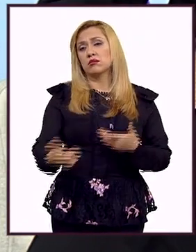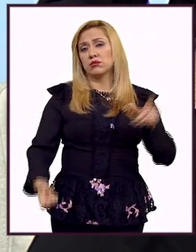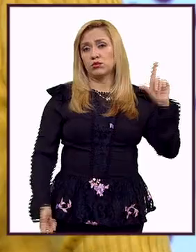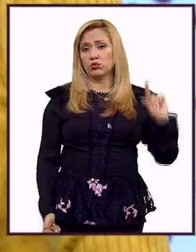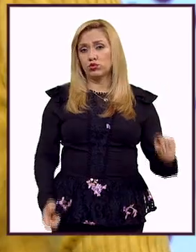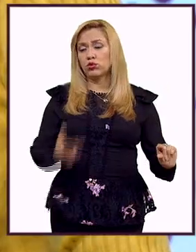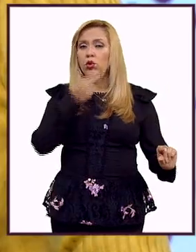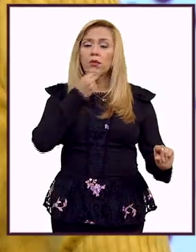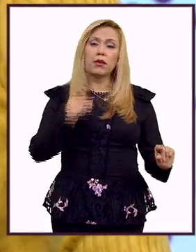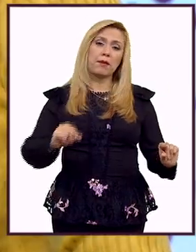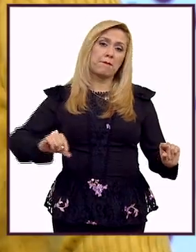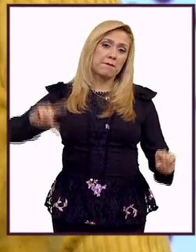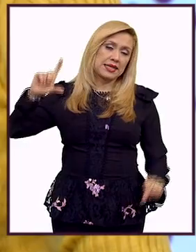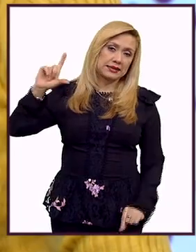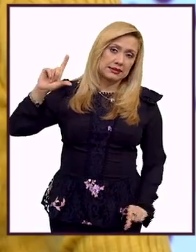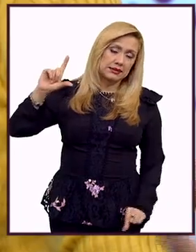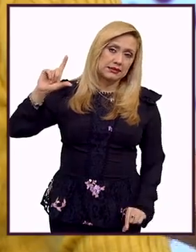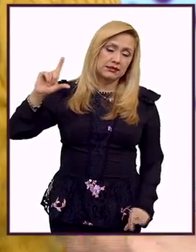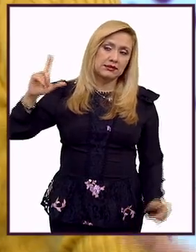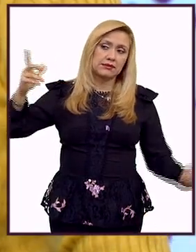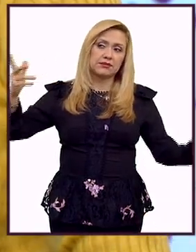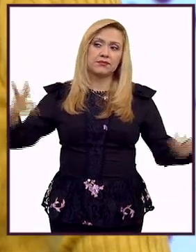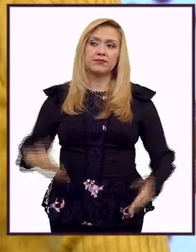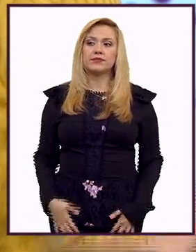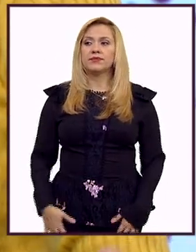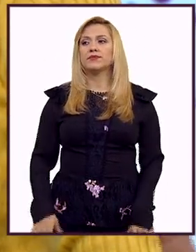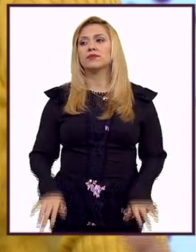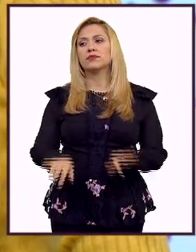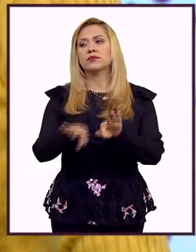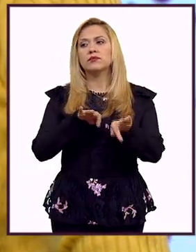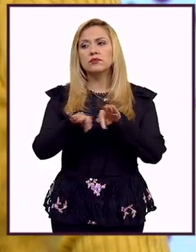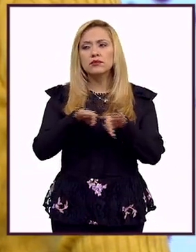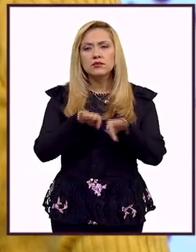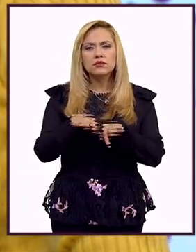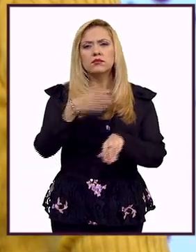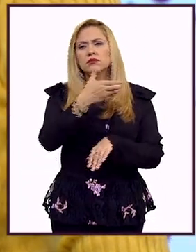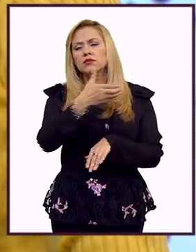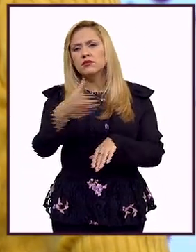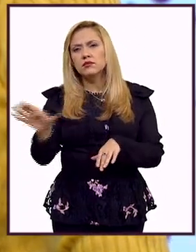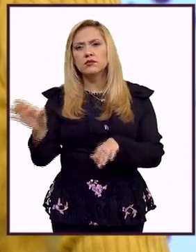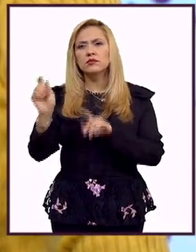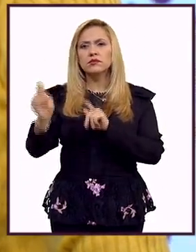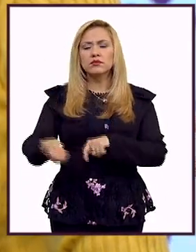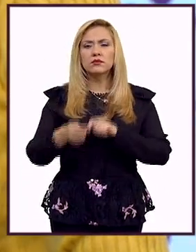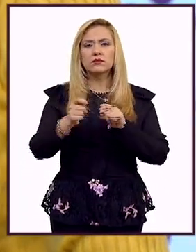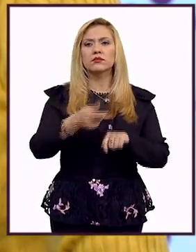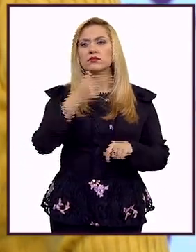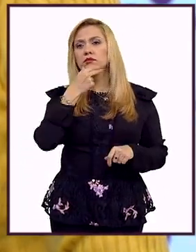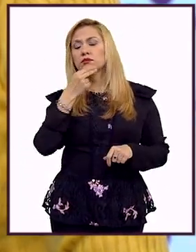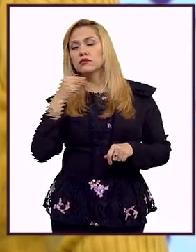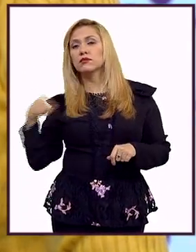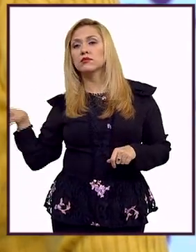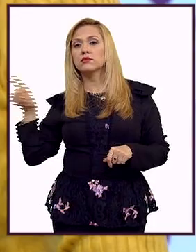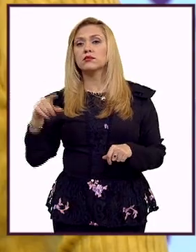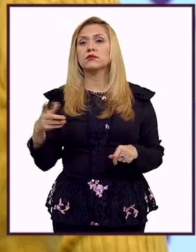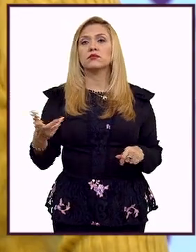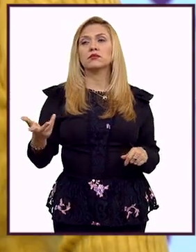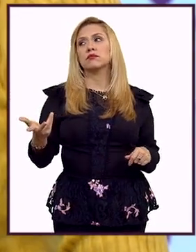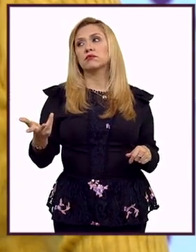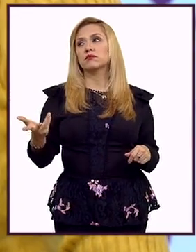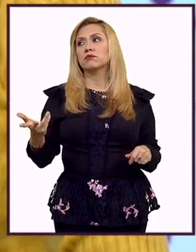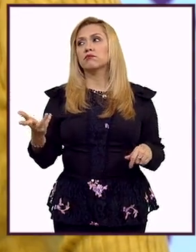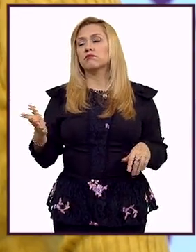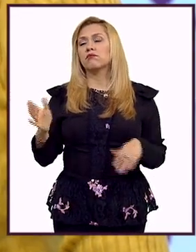¿no? En donde además la forma de trabajo y la división del trabajo en los campos agrícolas hace que los hombres sean quienes tienen